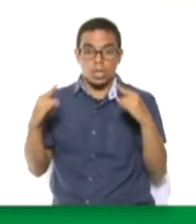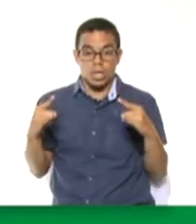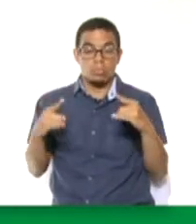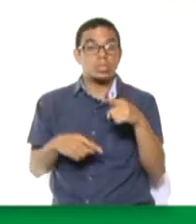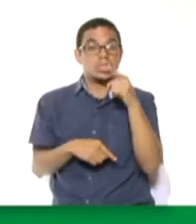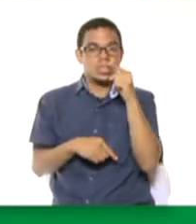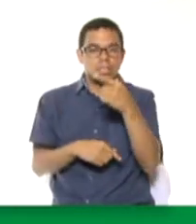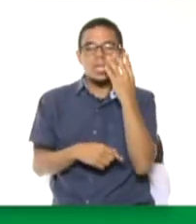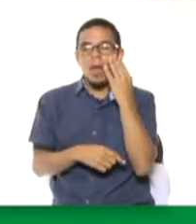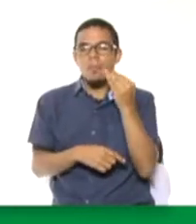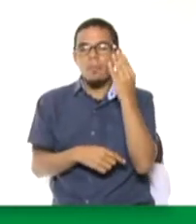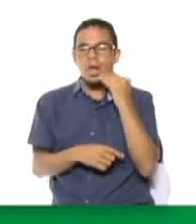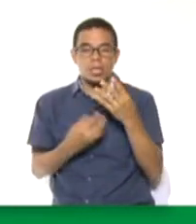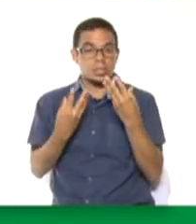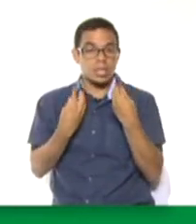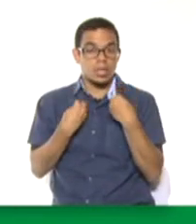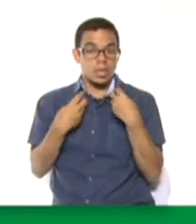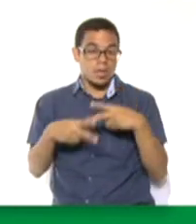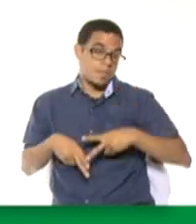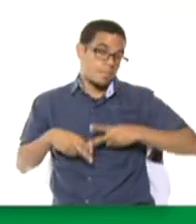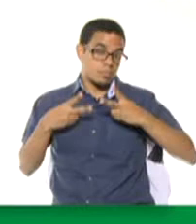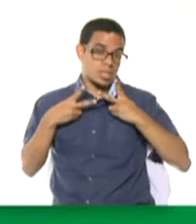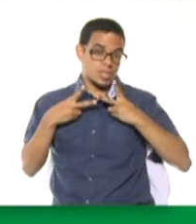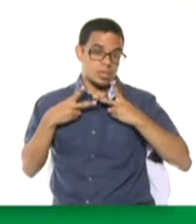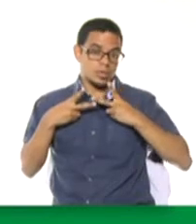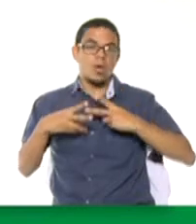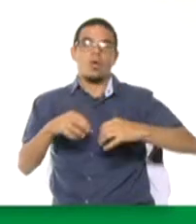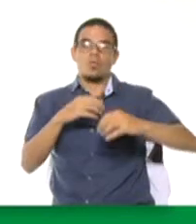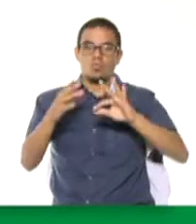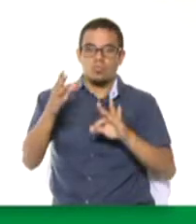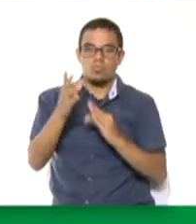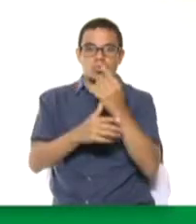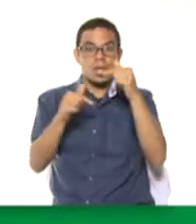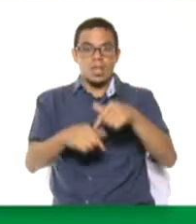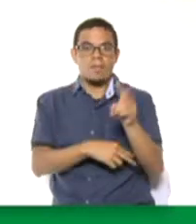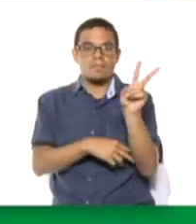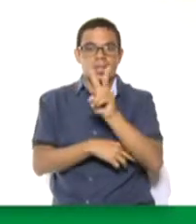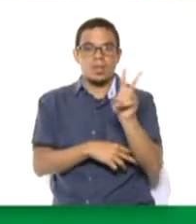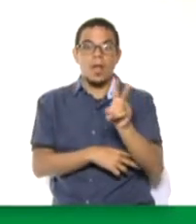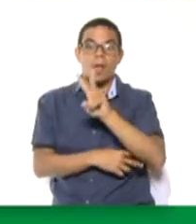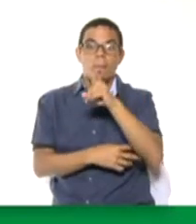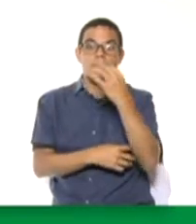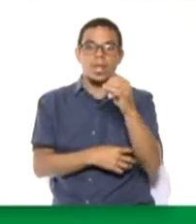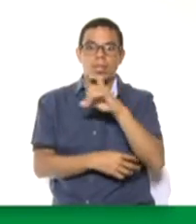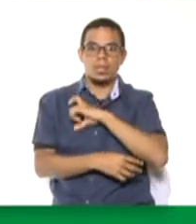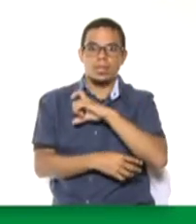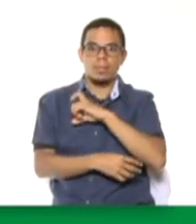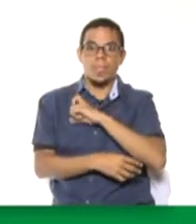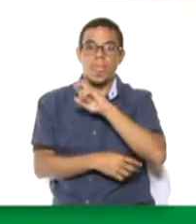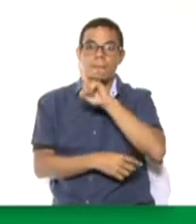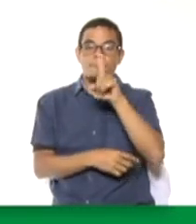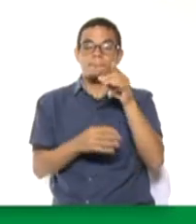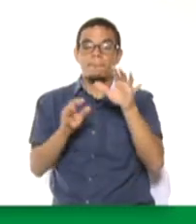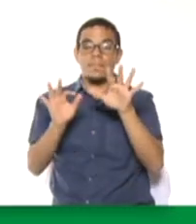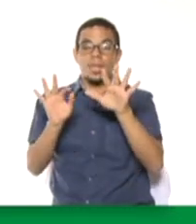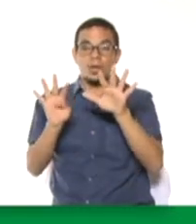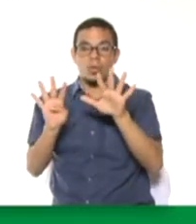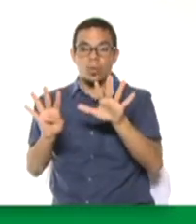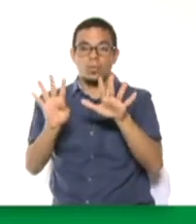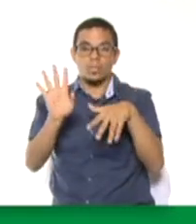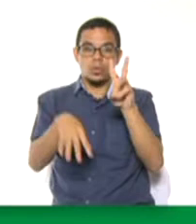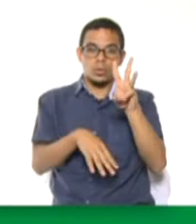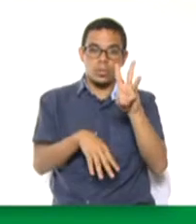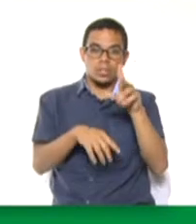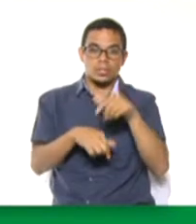de esa experiencia fundó el movimiento Scout en Venezuela, el 20 de enero de 1913 en